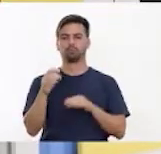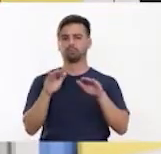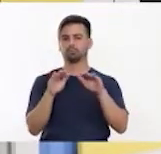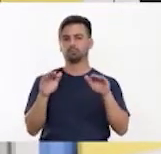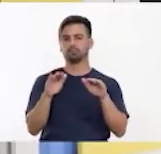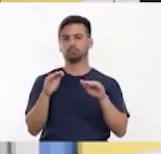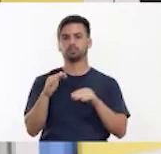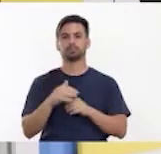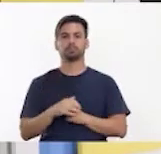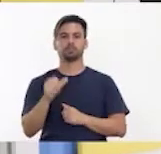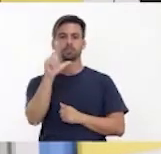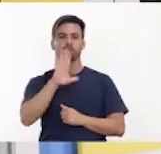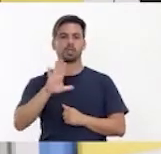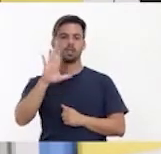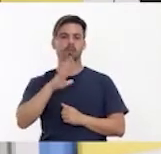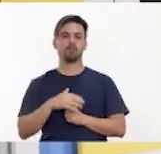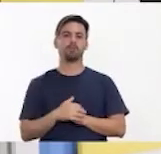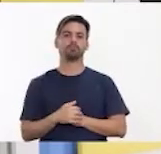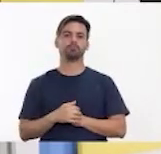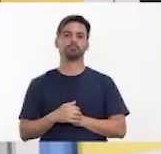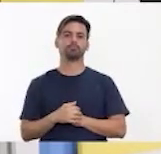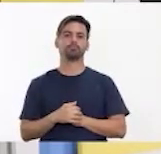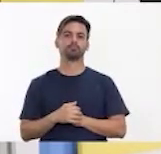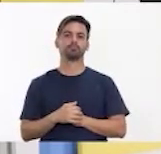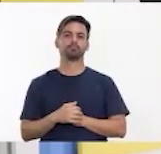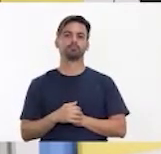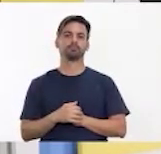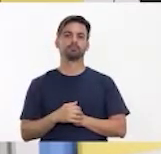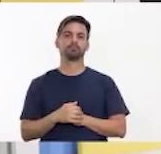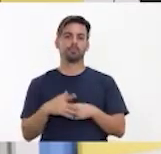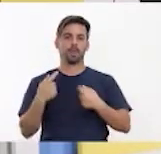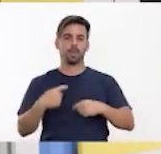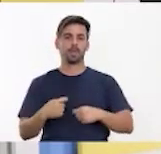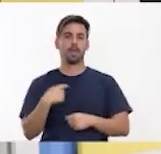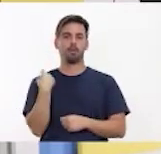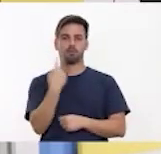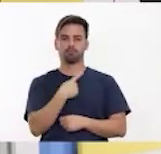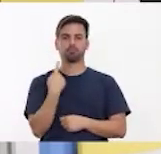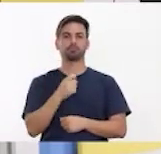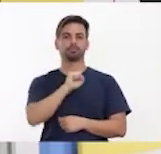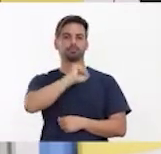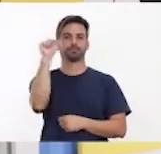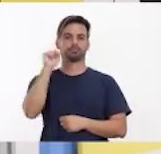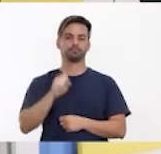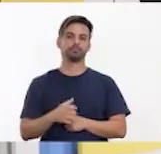que estamos abocados en construir.